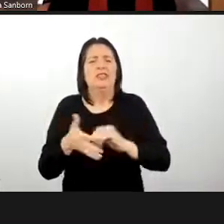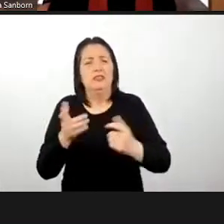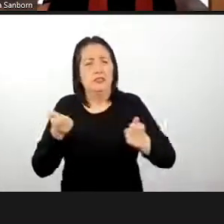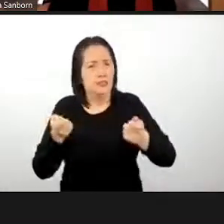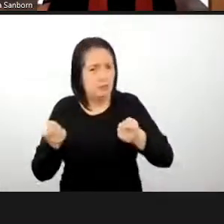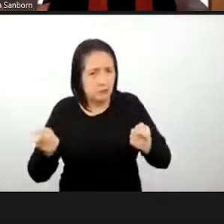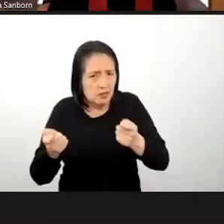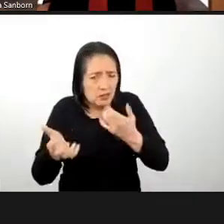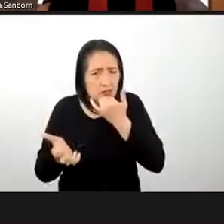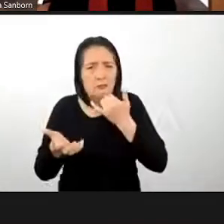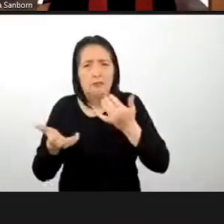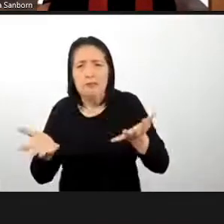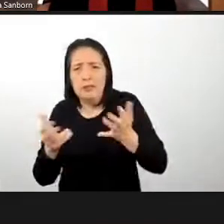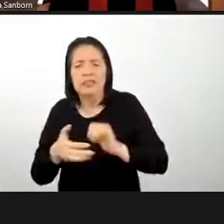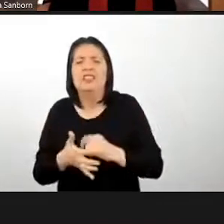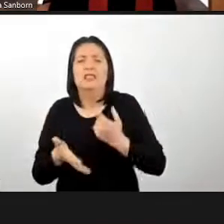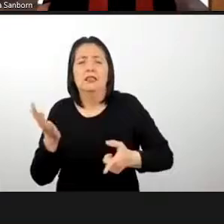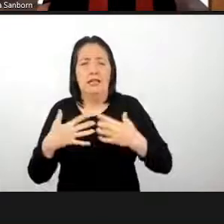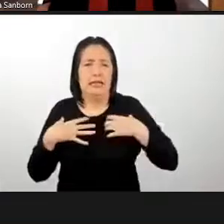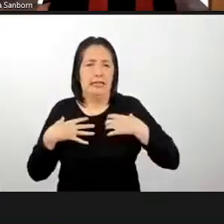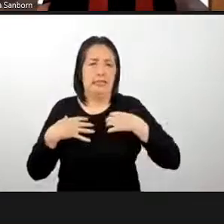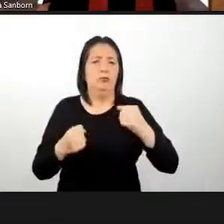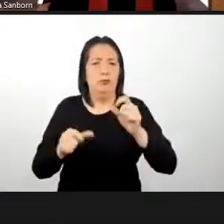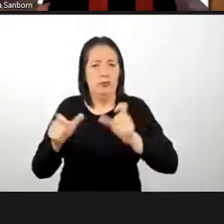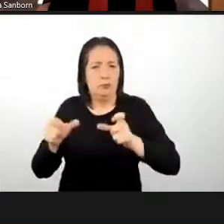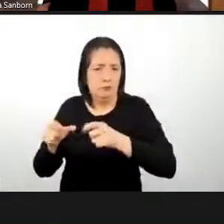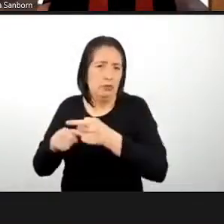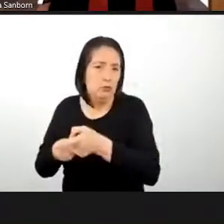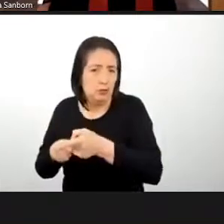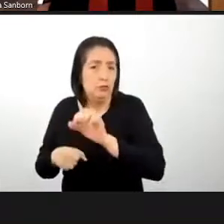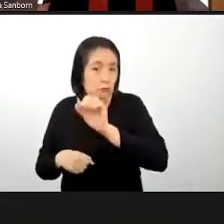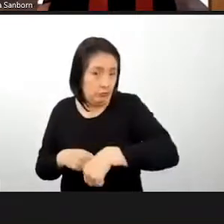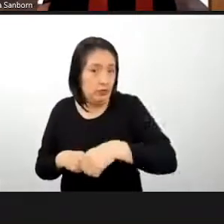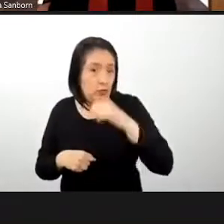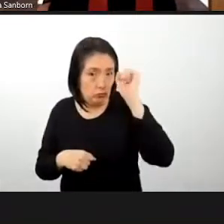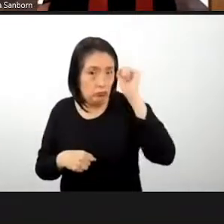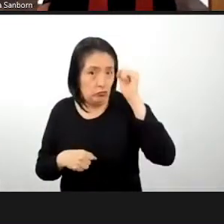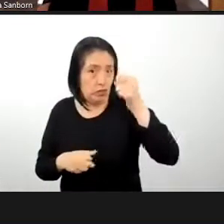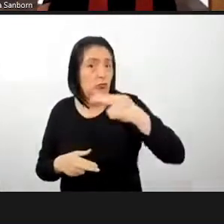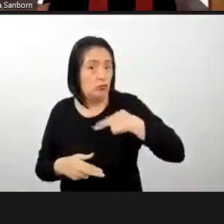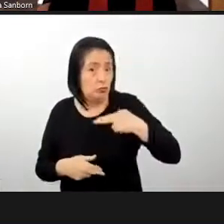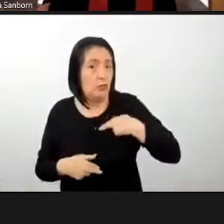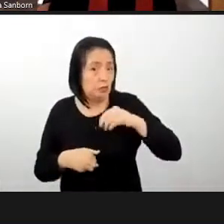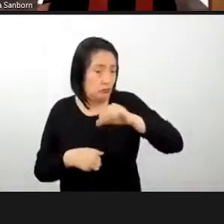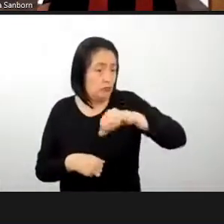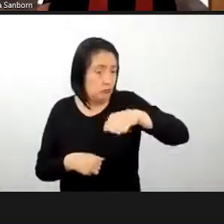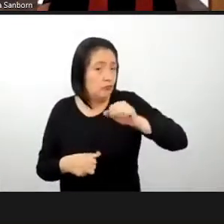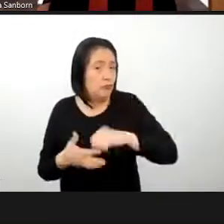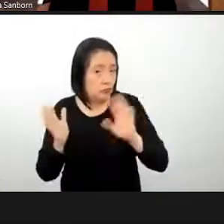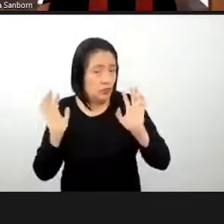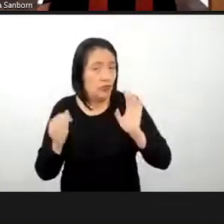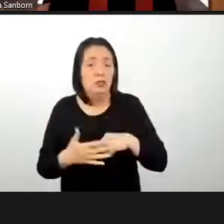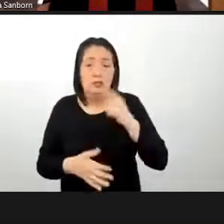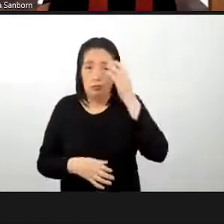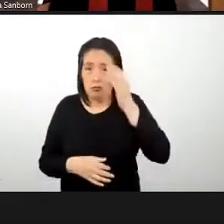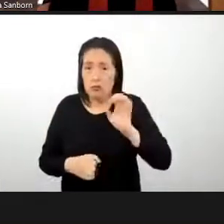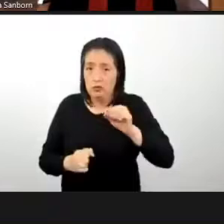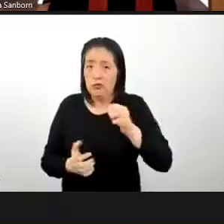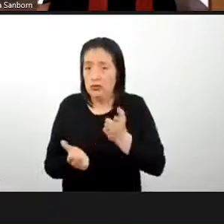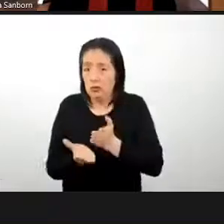de la situación, ha sido la salud pública, y esto es un derecho humano en el sentido amplio del término. Yo creo que sí que ha sido un poco la